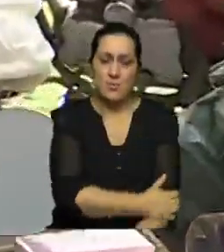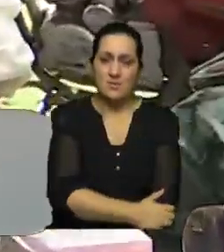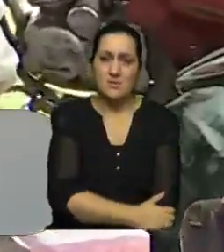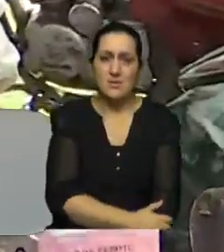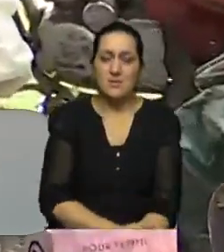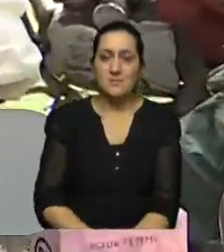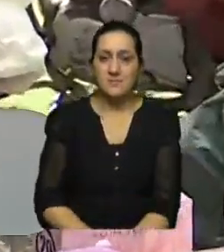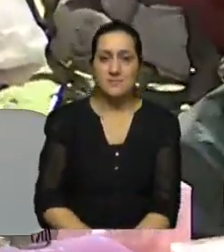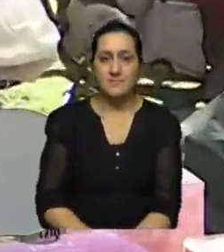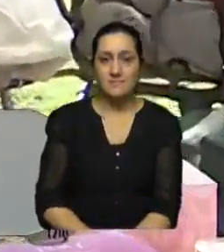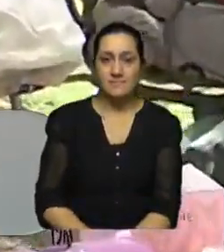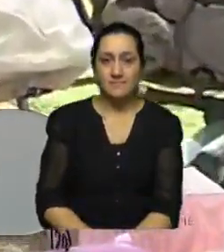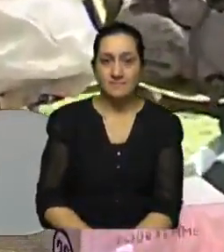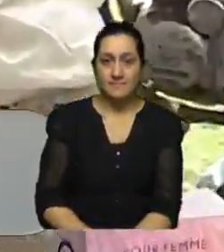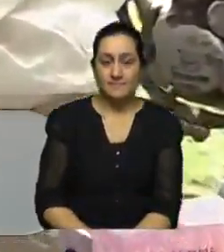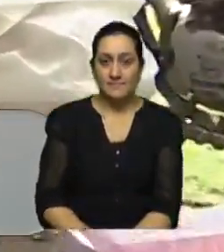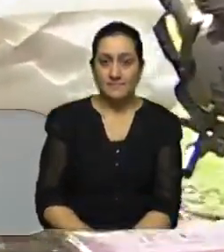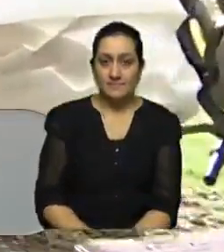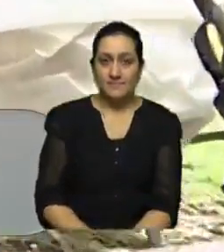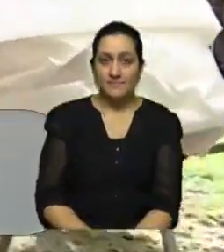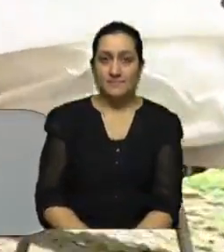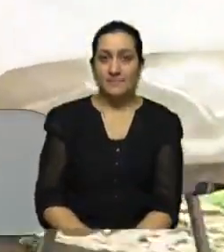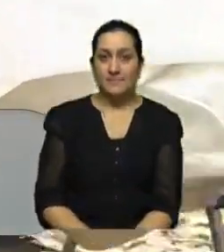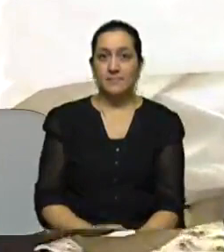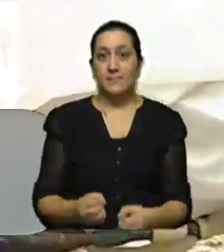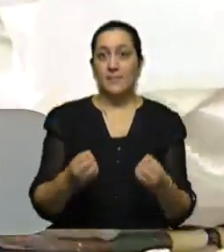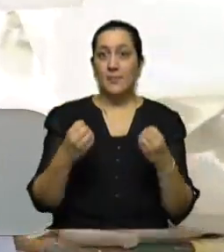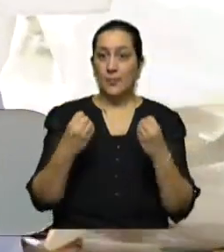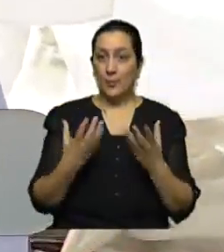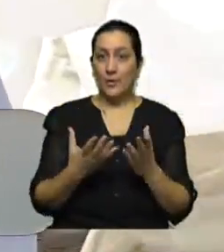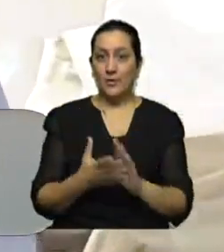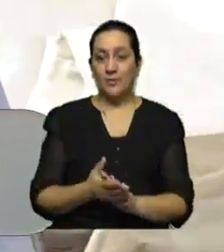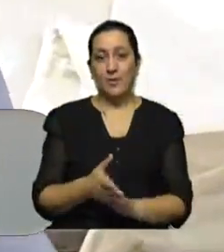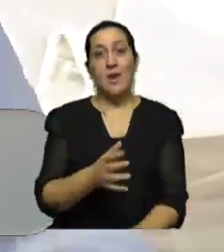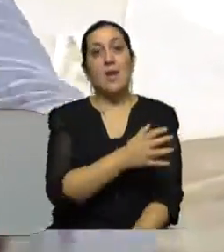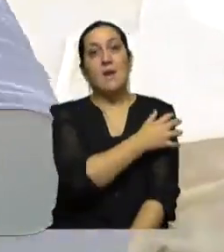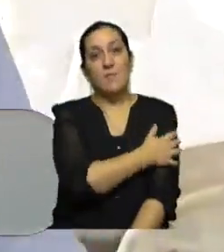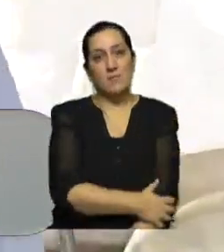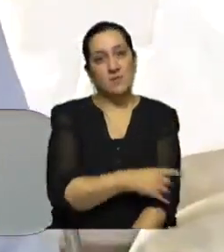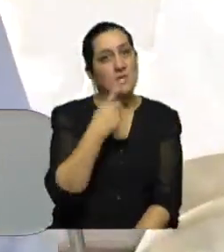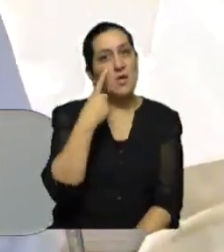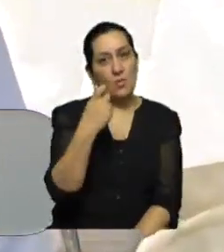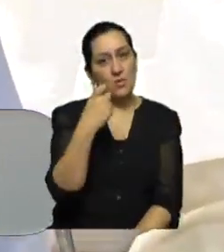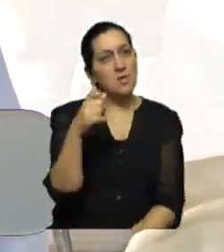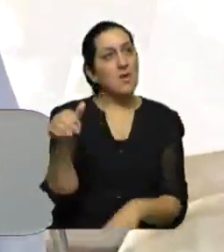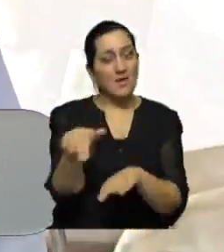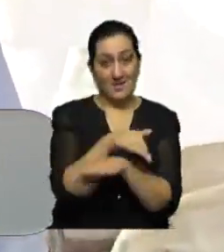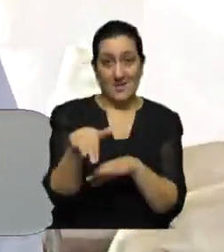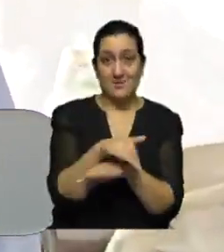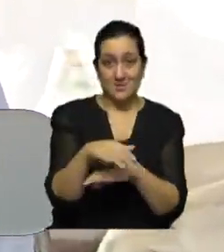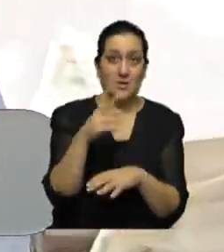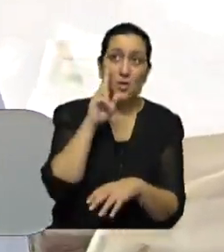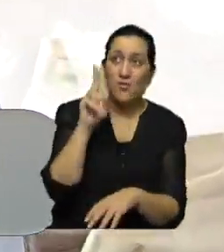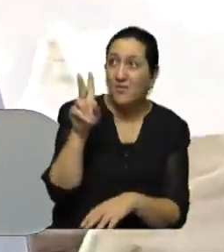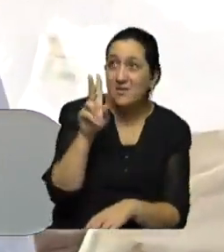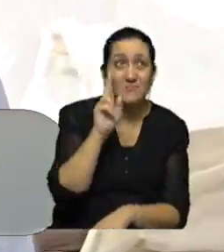¿Qué piensa acerca de esto? Que, bueno, que está la pobreza, se ve en la calle. Cada día